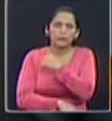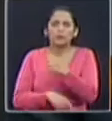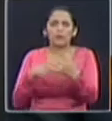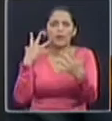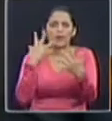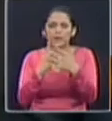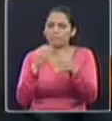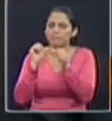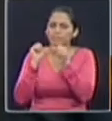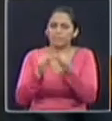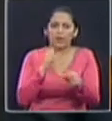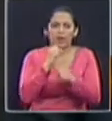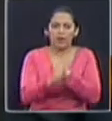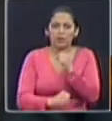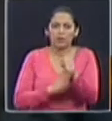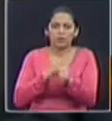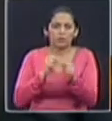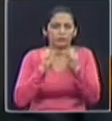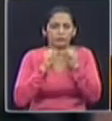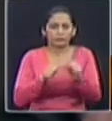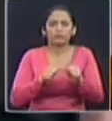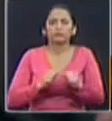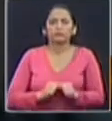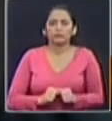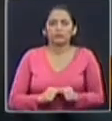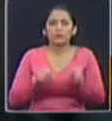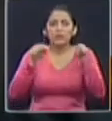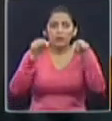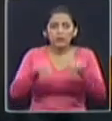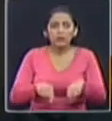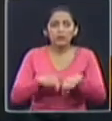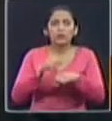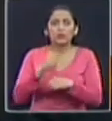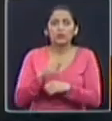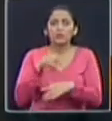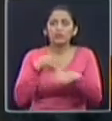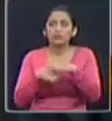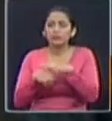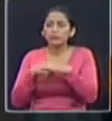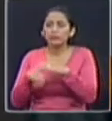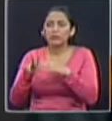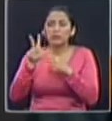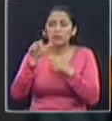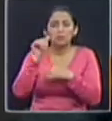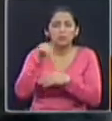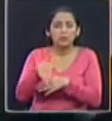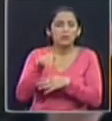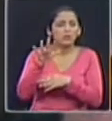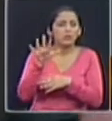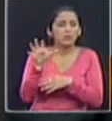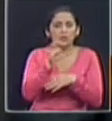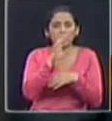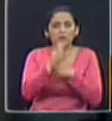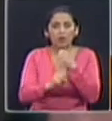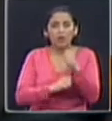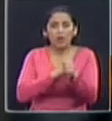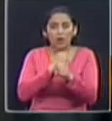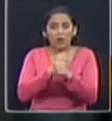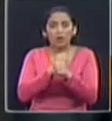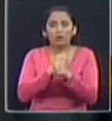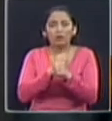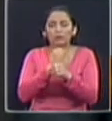Porque escuchen también este dato, de casi las 3.500 violaciones anuales, la quinta parte